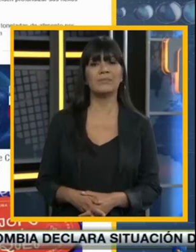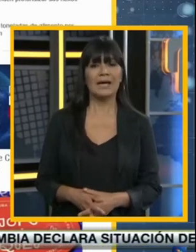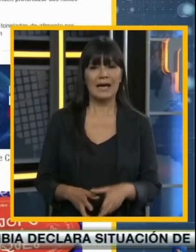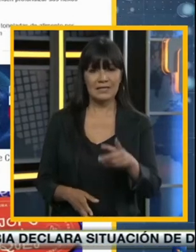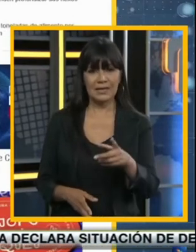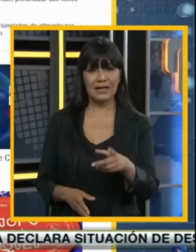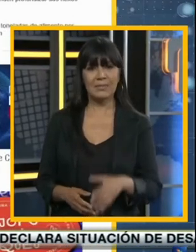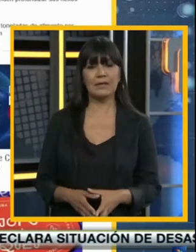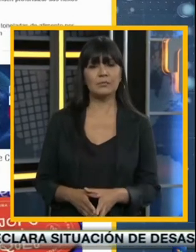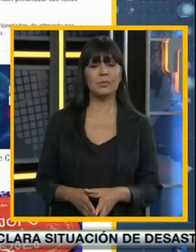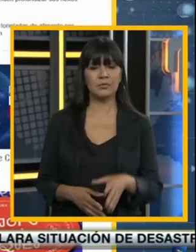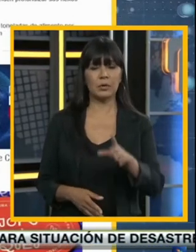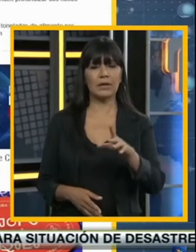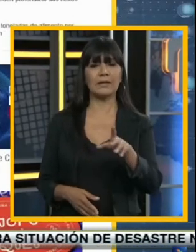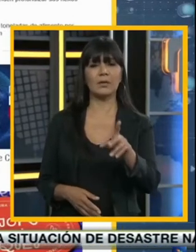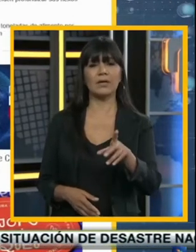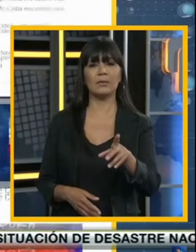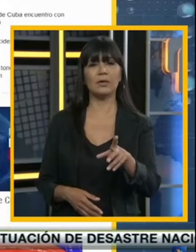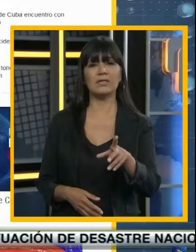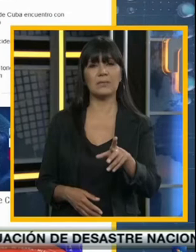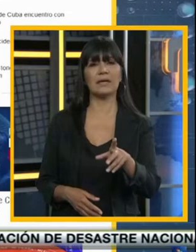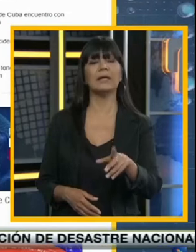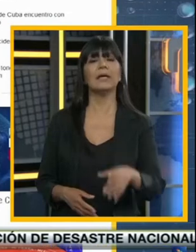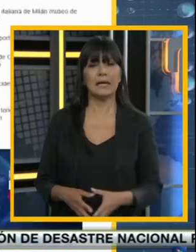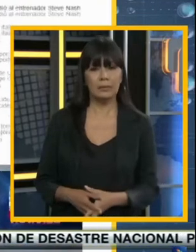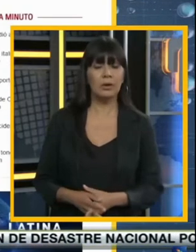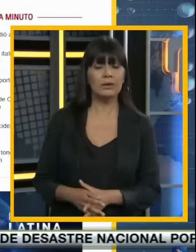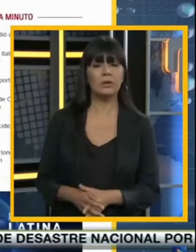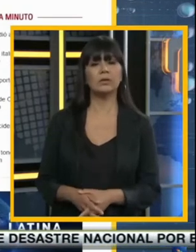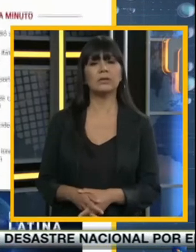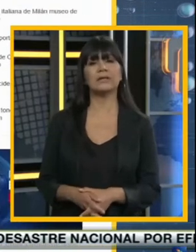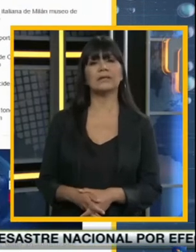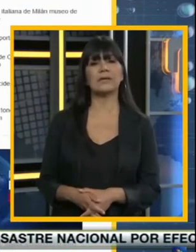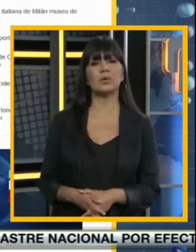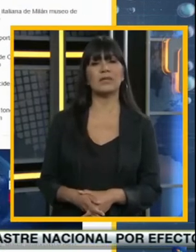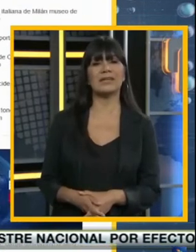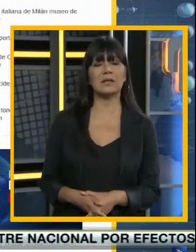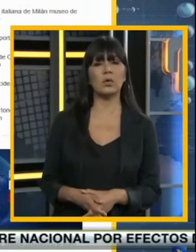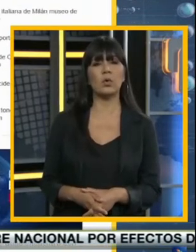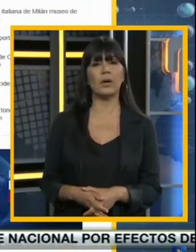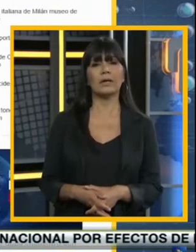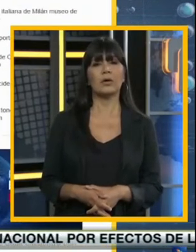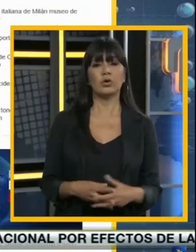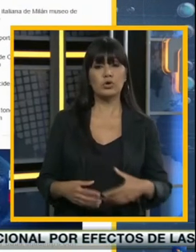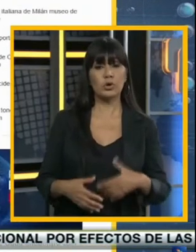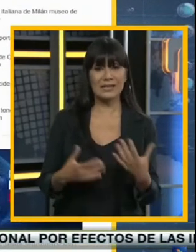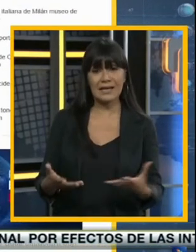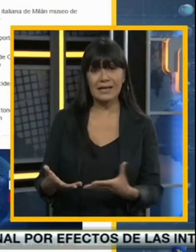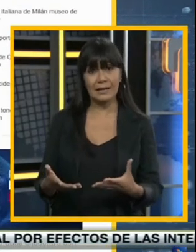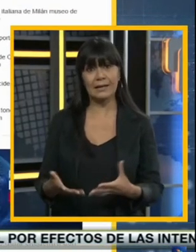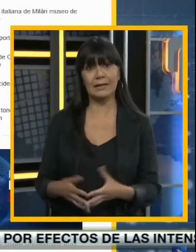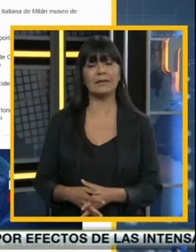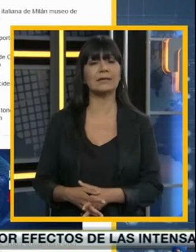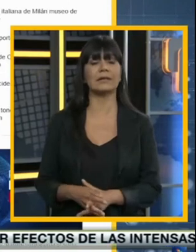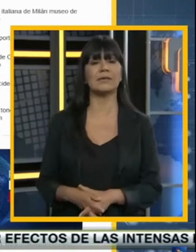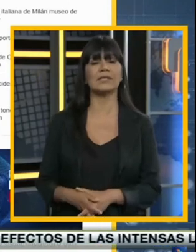Cuba. Allí ven la imagen, por favor, Andreina, ubica mejor esa imagen. El político, quien tras unos días en Cuba conoció de